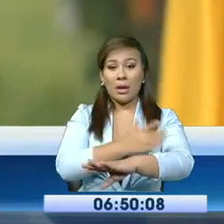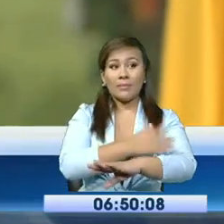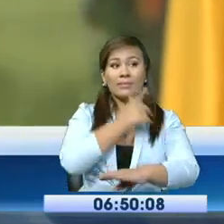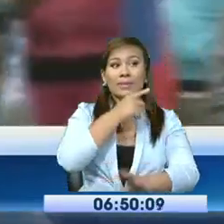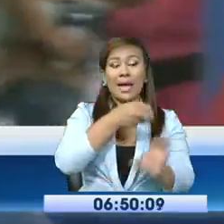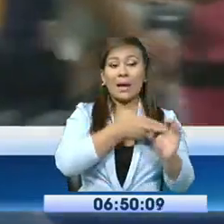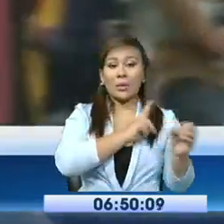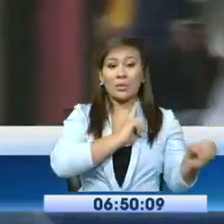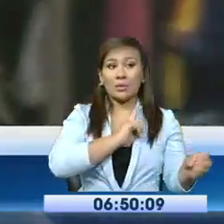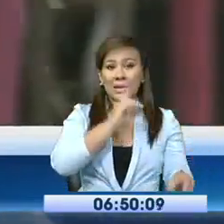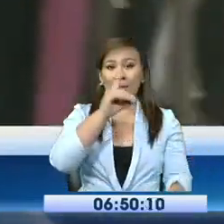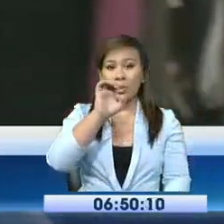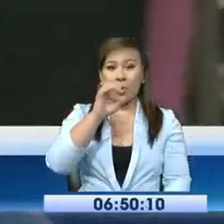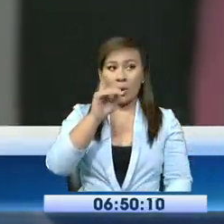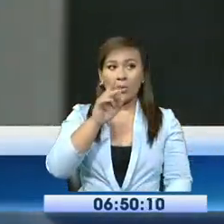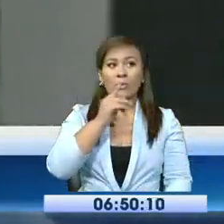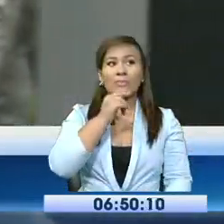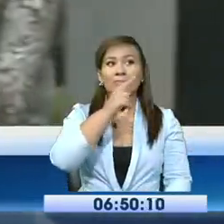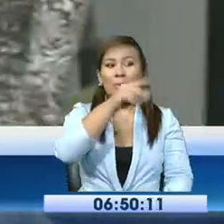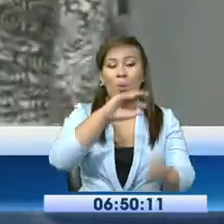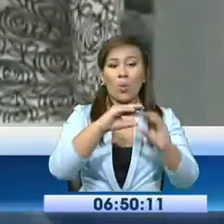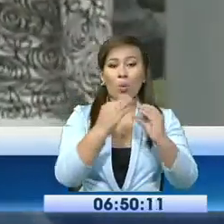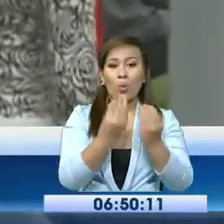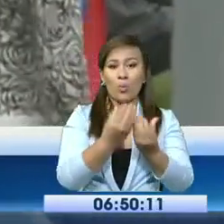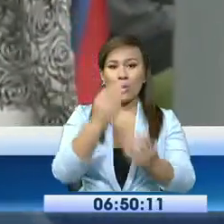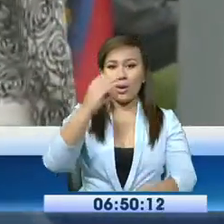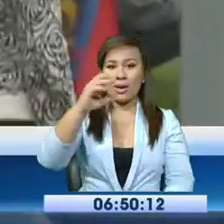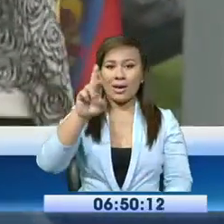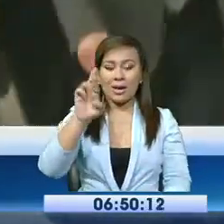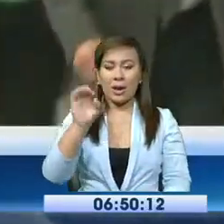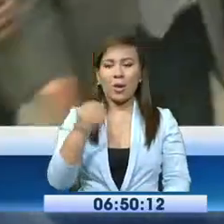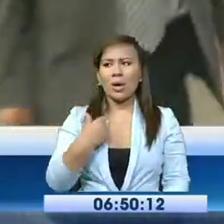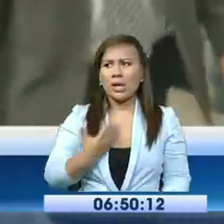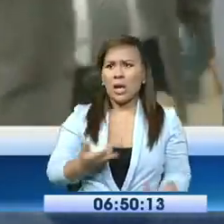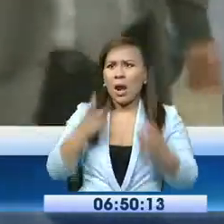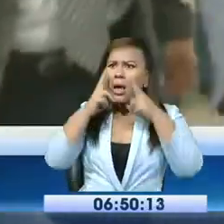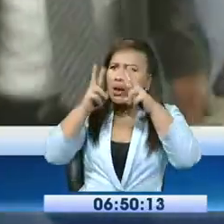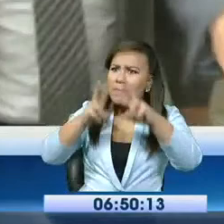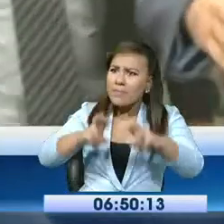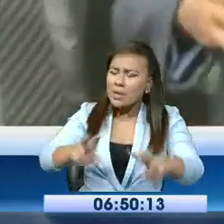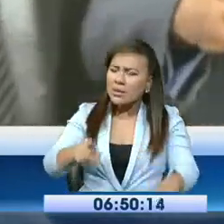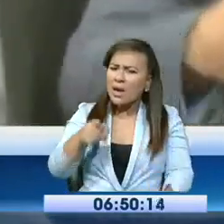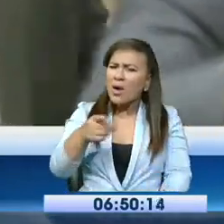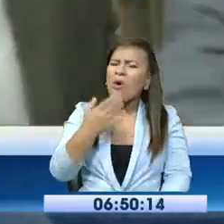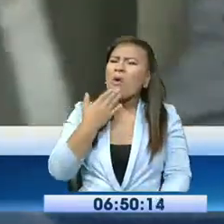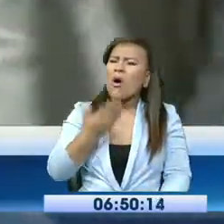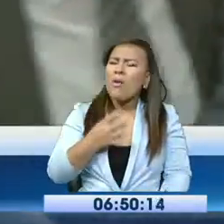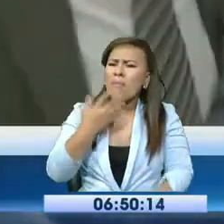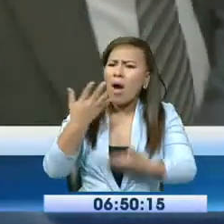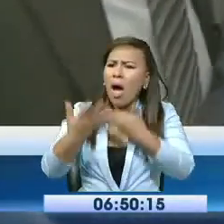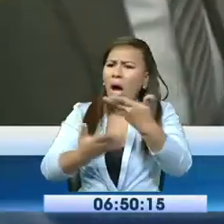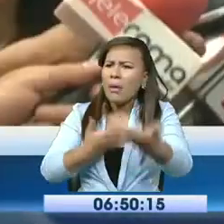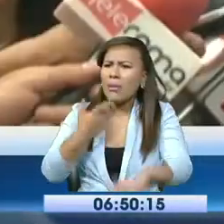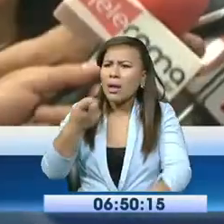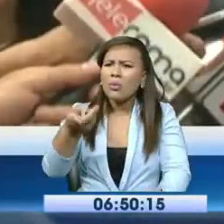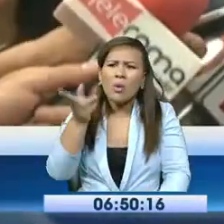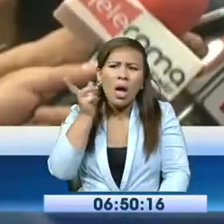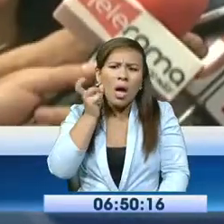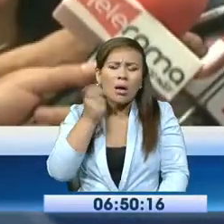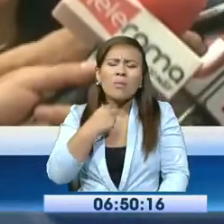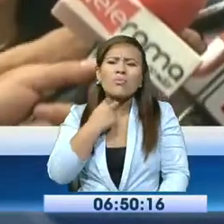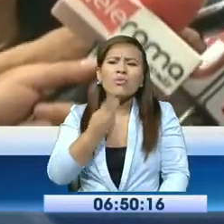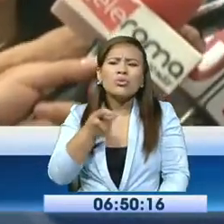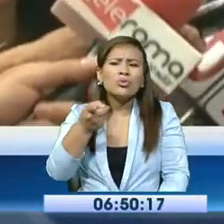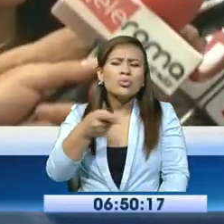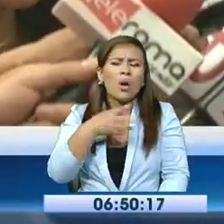de Mangas, el movimiento Creo llegó hasta la fiscalía para pedir una investigación a las declaraciones del exsecretario reveladas en el audio. E